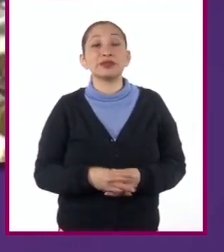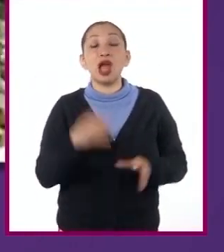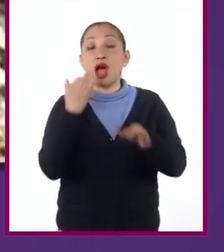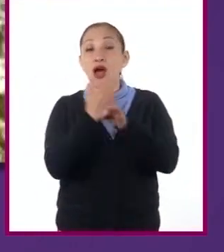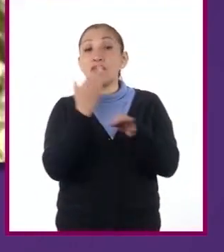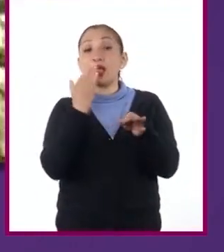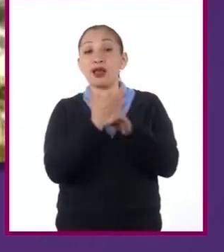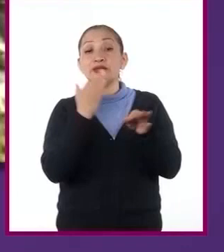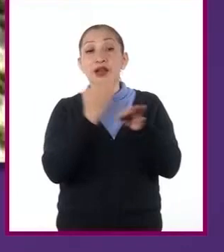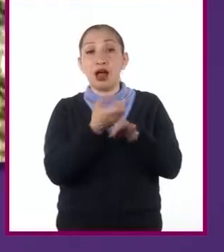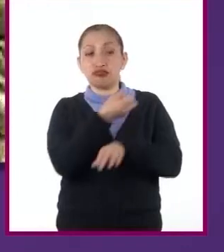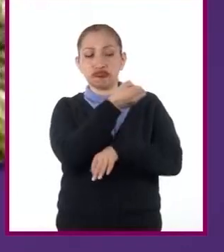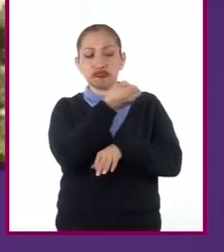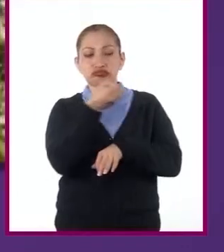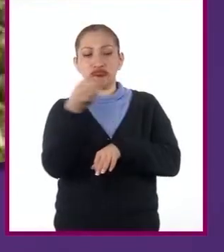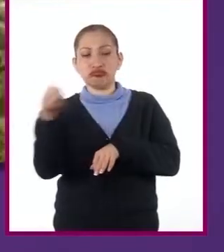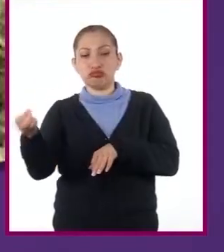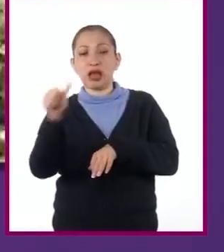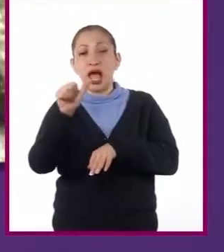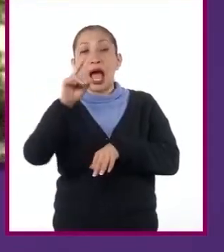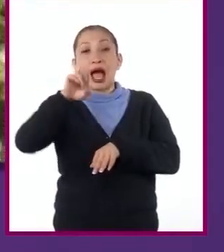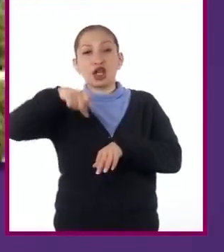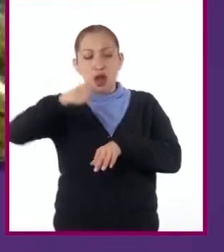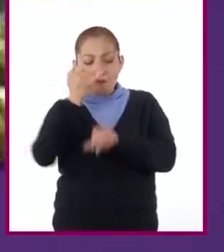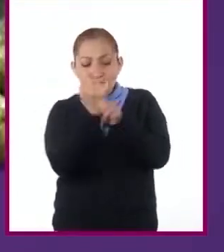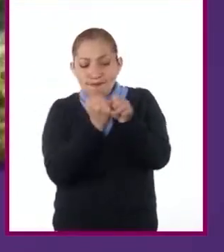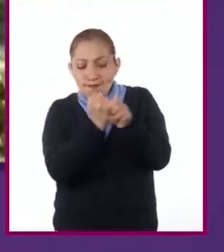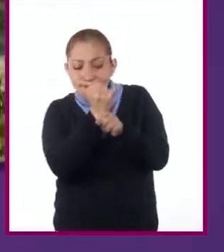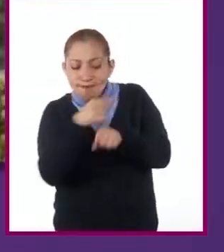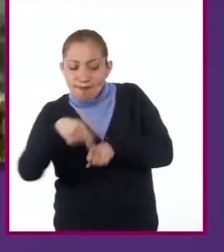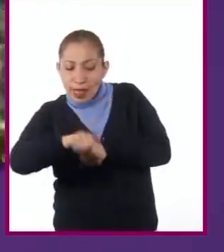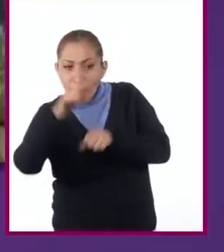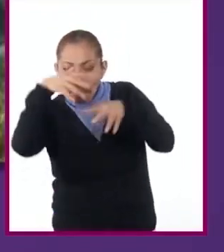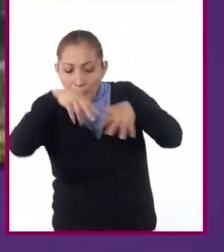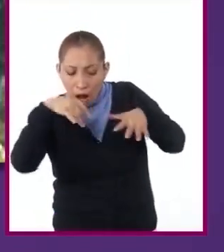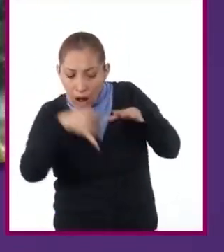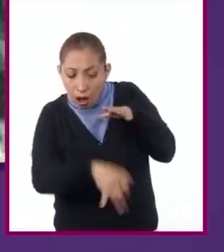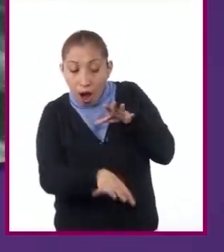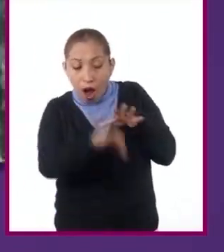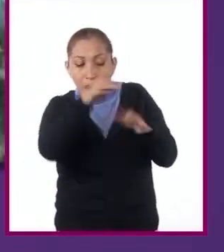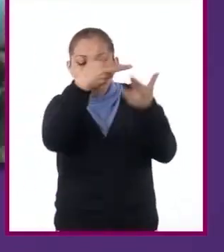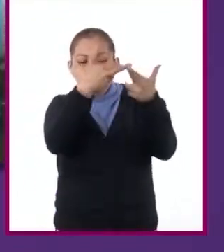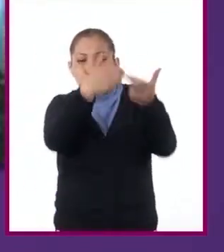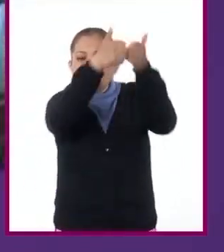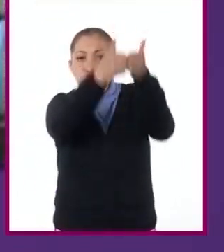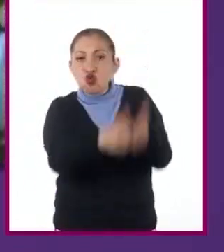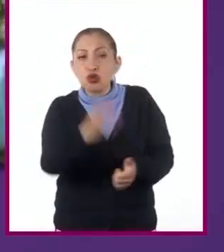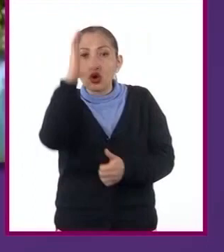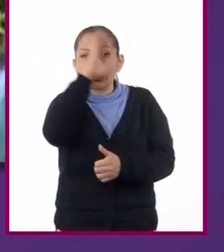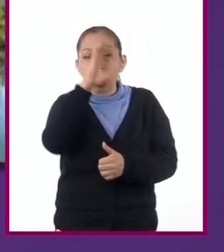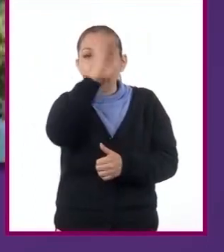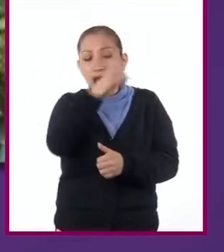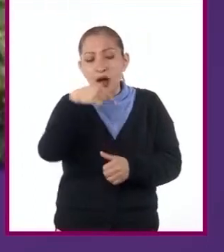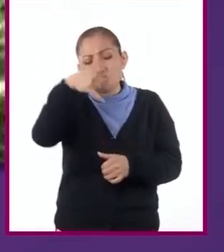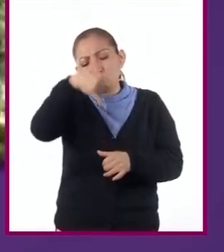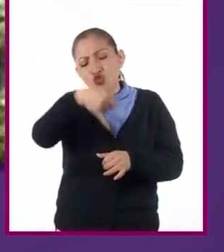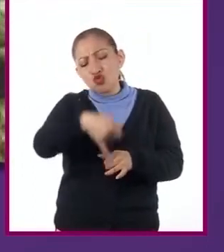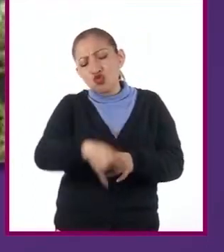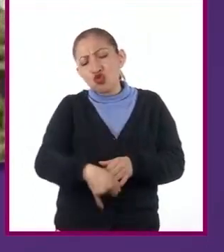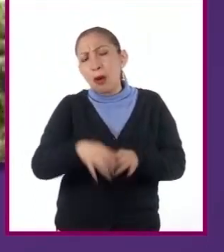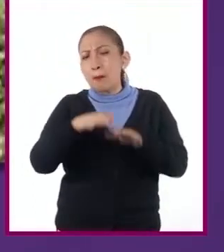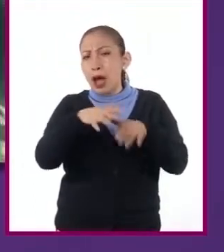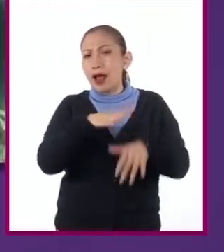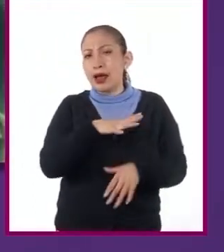Actualmente, la disciplina de la arqueología subacuática es la encargada del estudio de vestigios culturales depositados en el fondo del